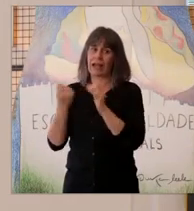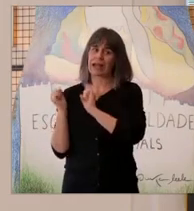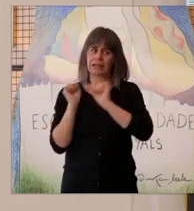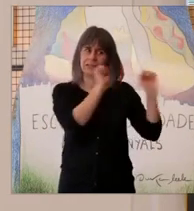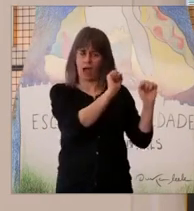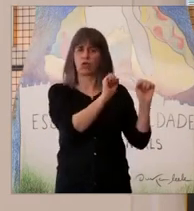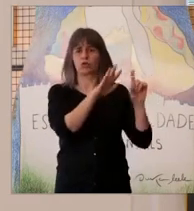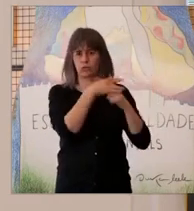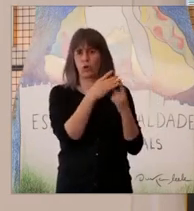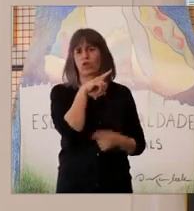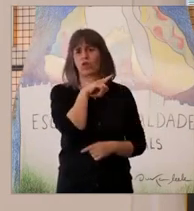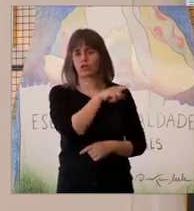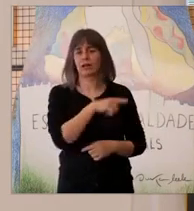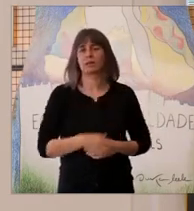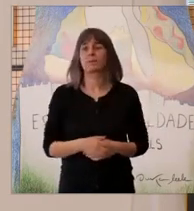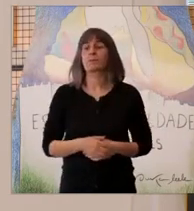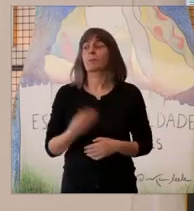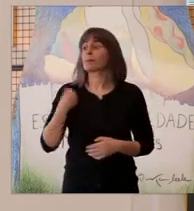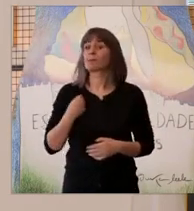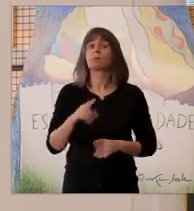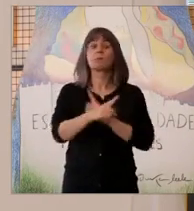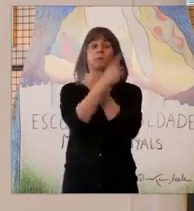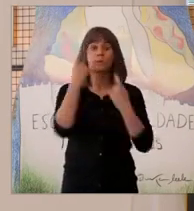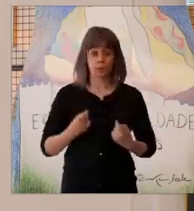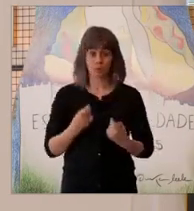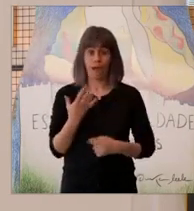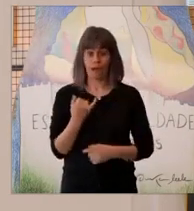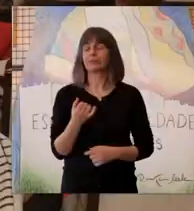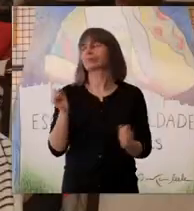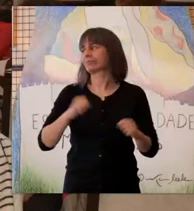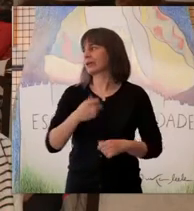cosas y en eso trabajamos una pregunta por aquí Rosa